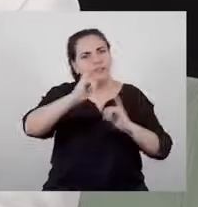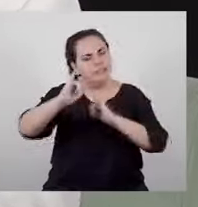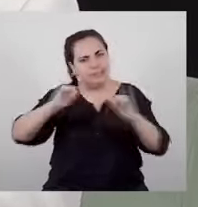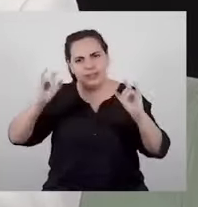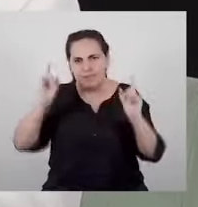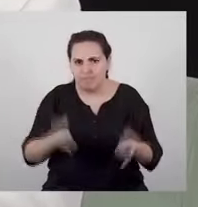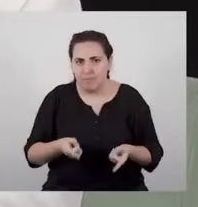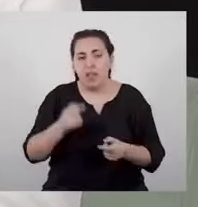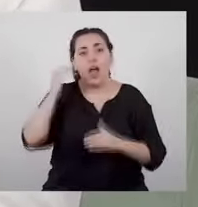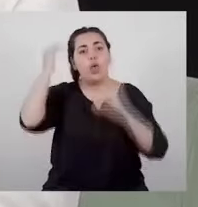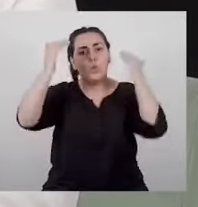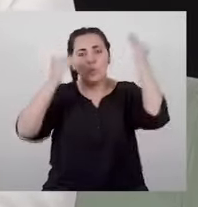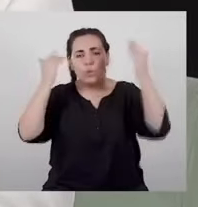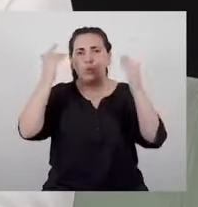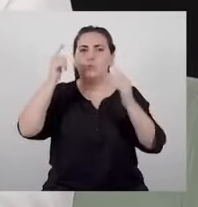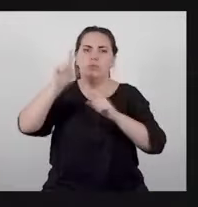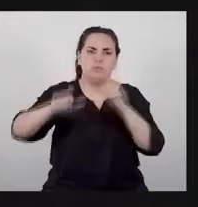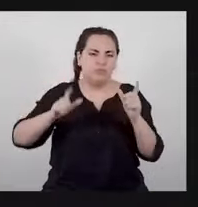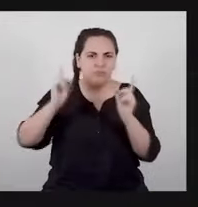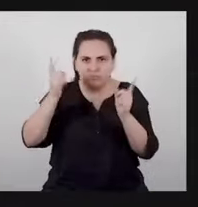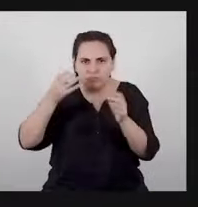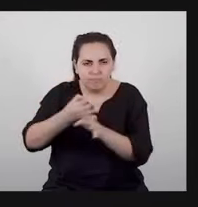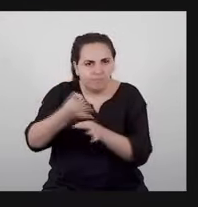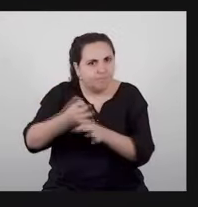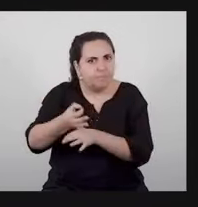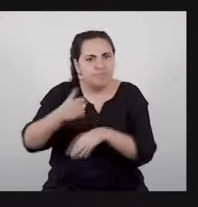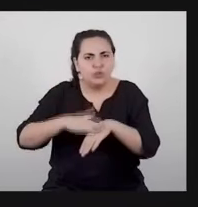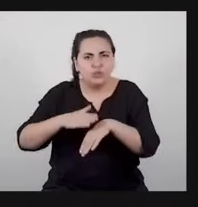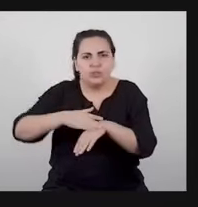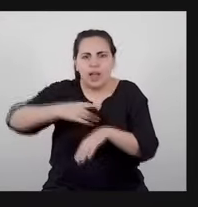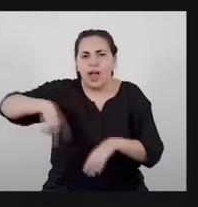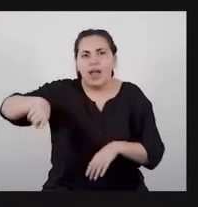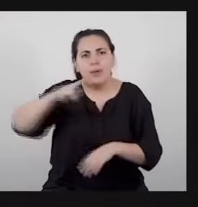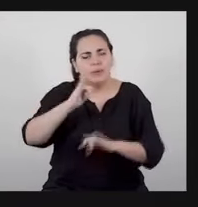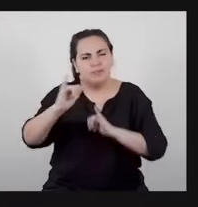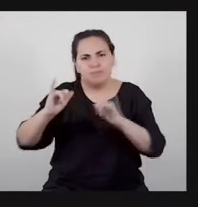educadores o sea que esto me parece que es un trabajo